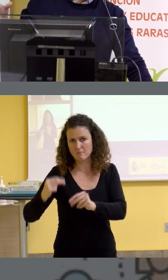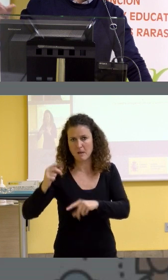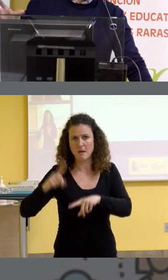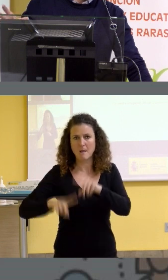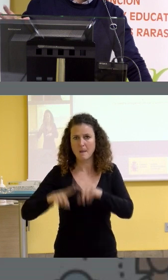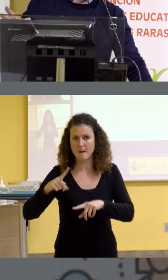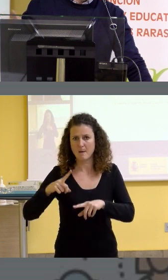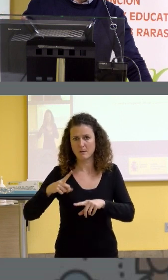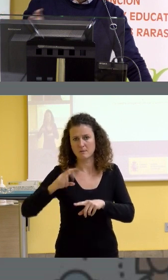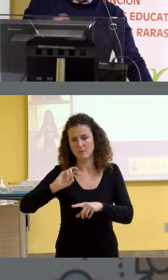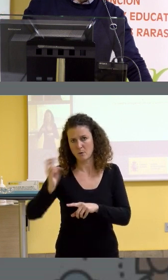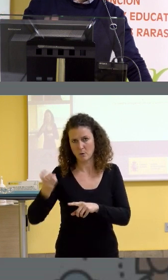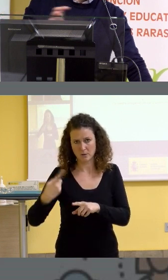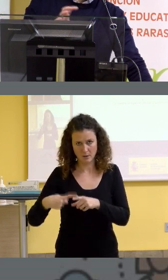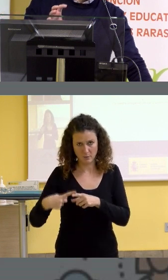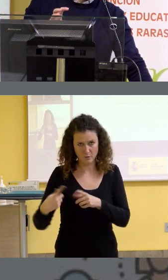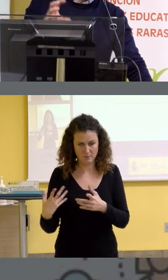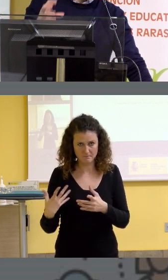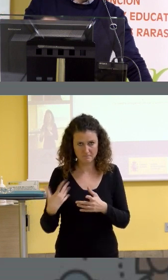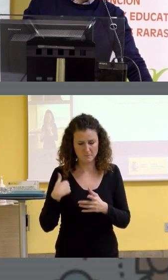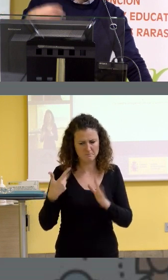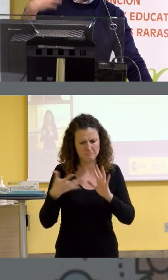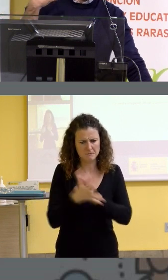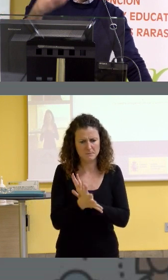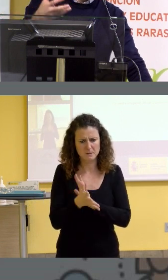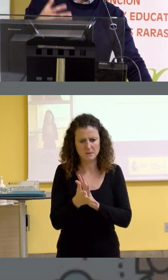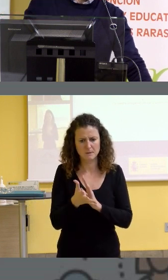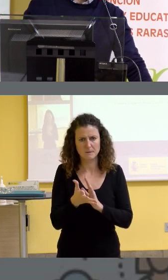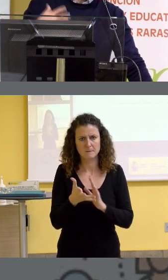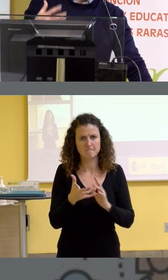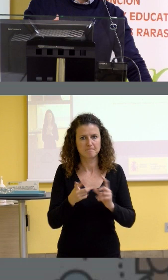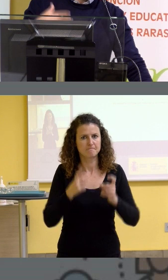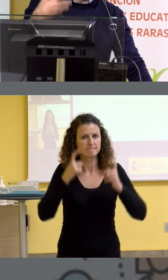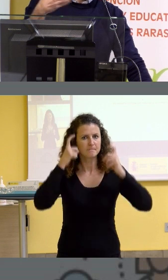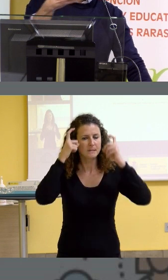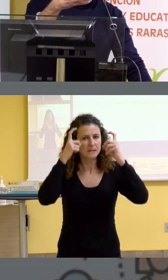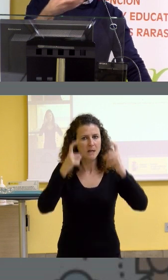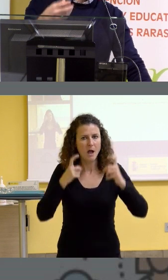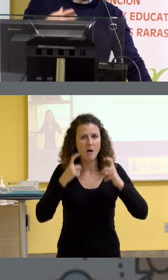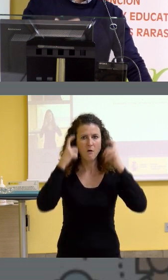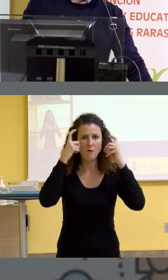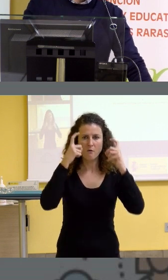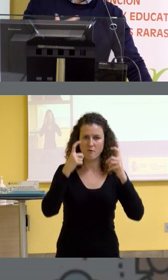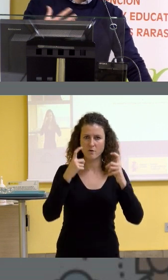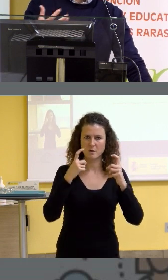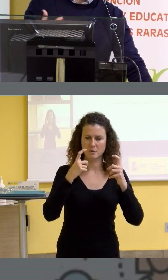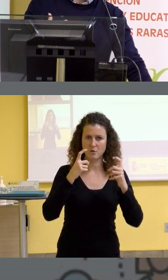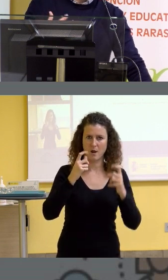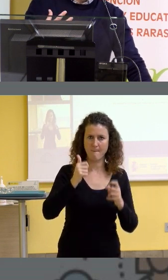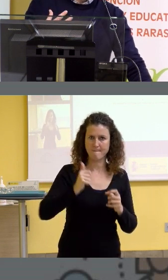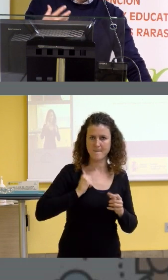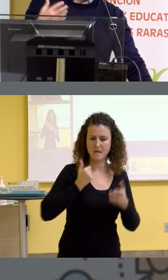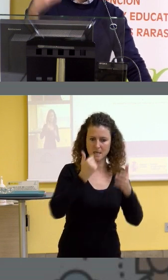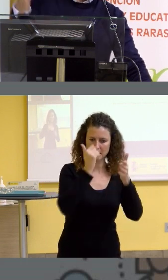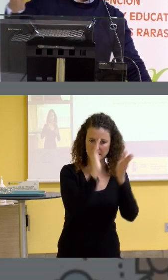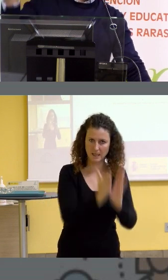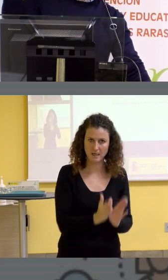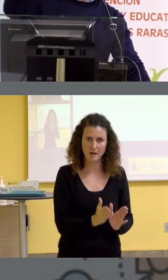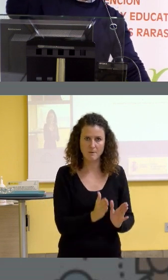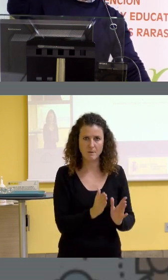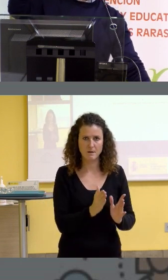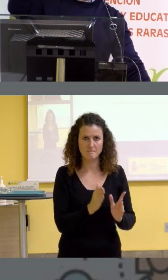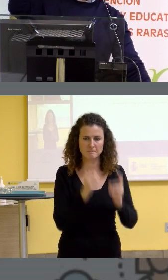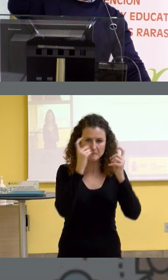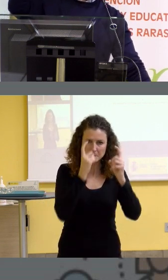son las importantes. Pero quiero decir con esto que el esfuerzo contra las pseudoterapias, desde mi punto de vista, tiene